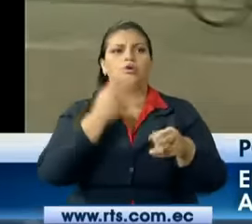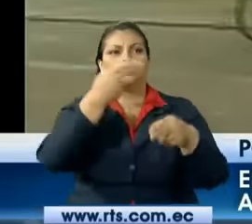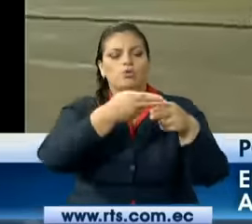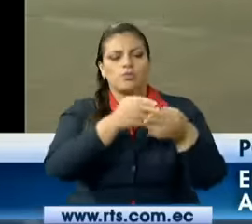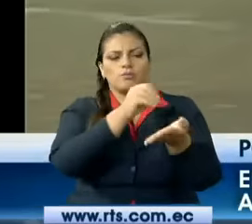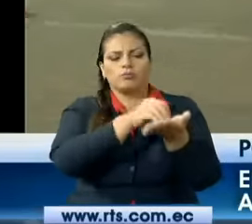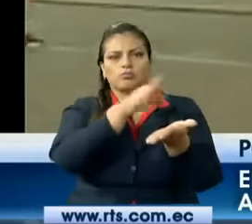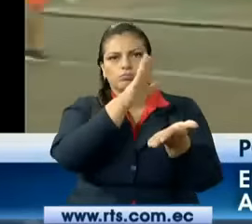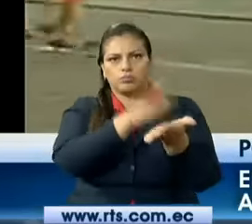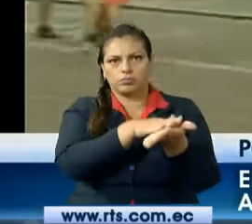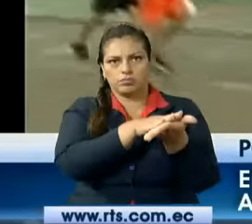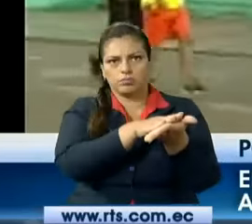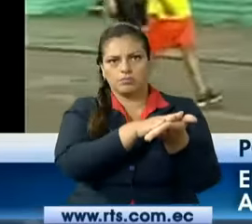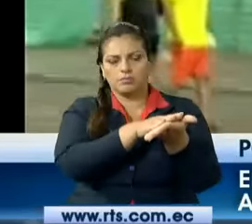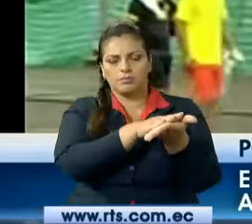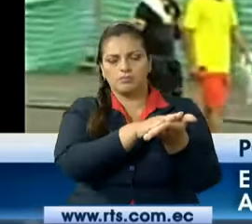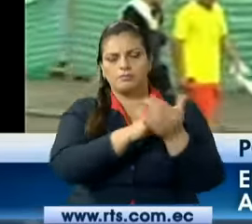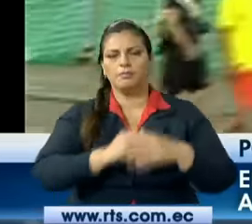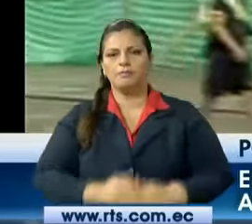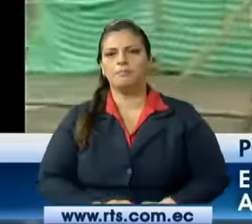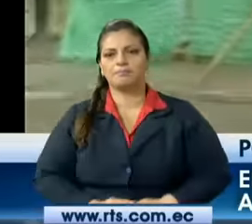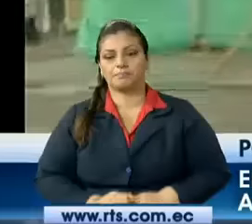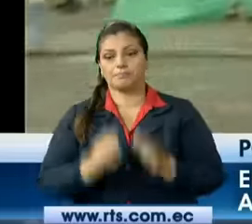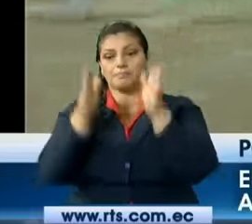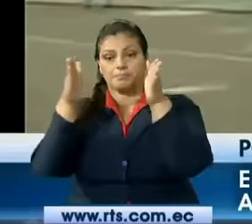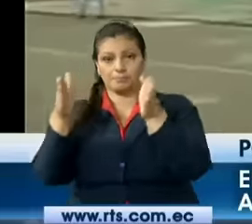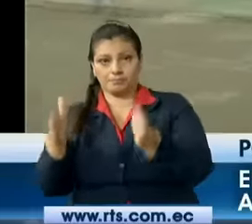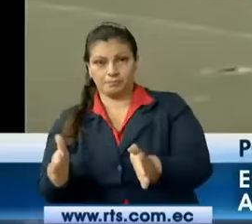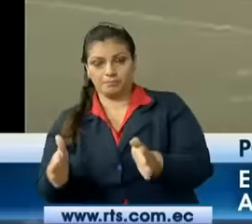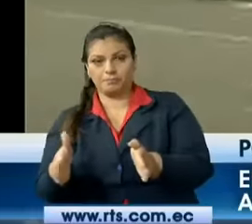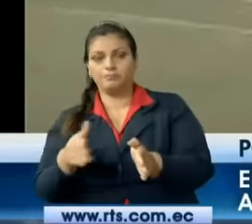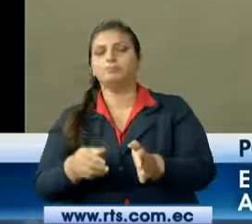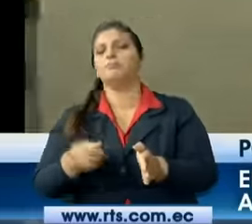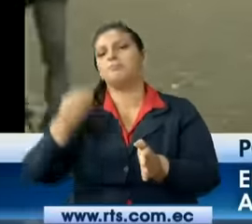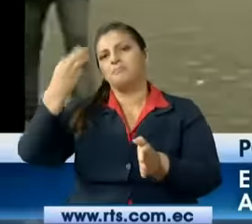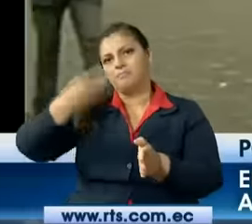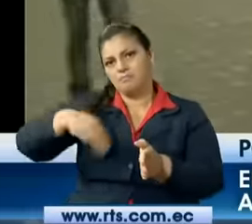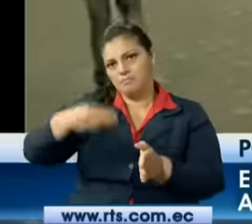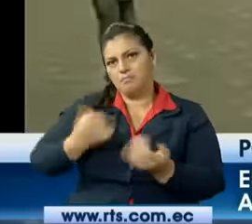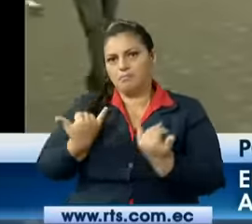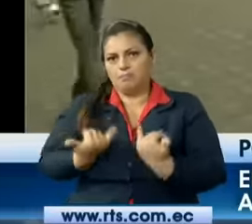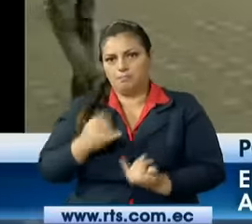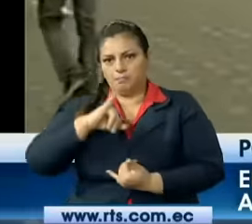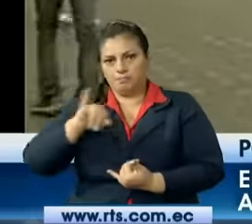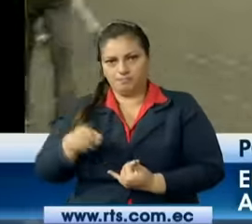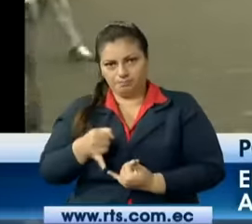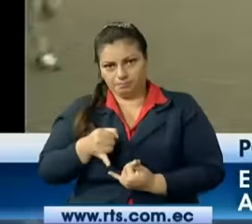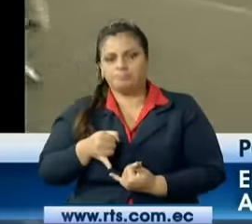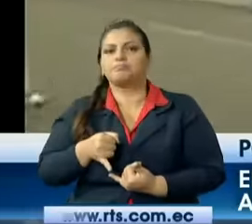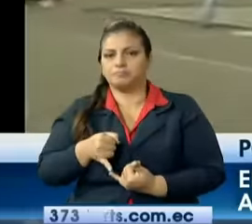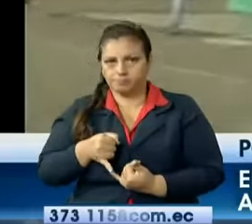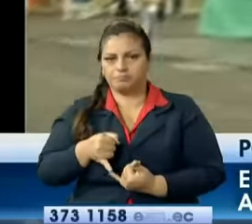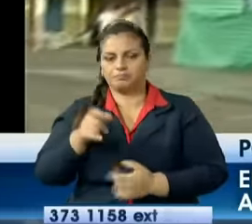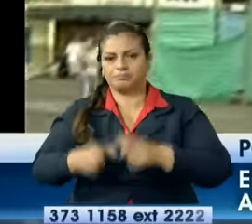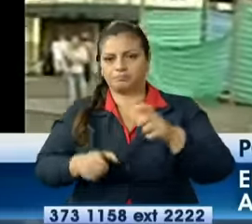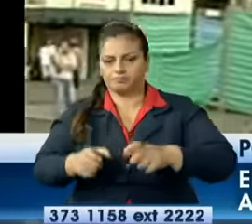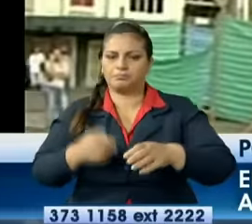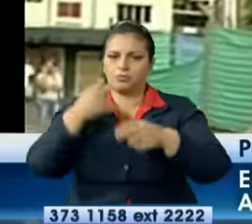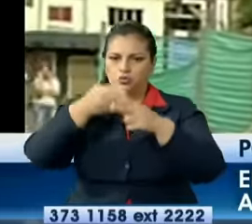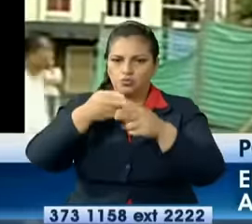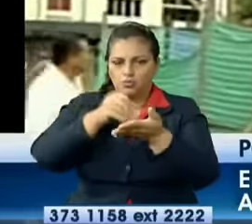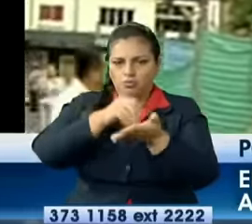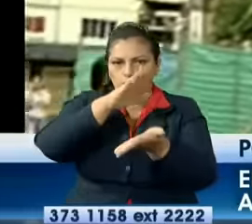incluía el proceso de inscripción para el miércoles y para hoy jueves también. Y la fase 3, que está prevista para